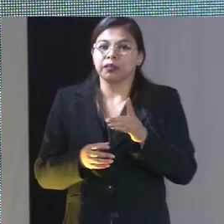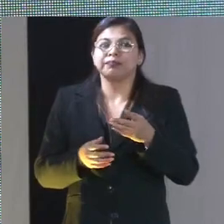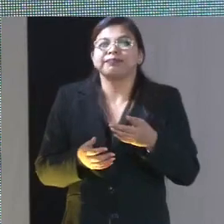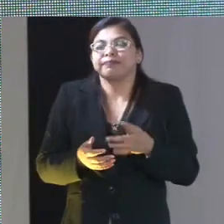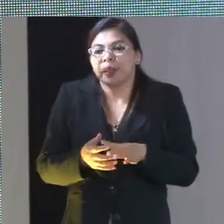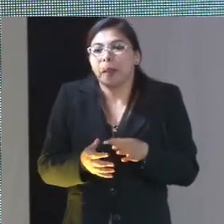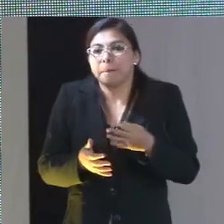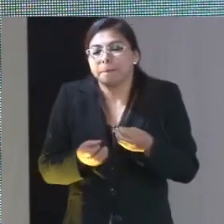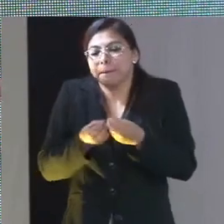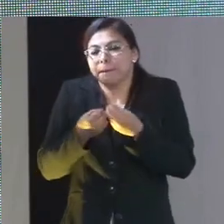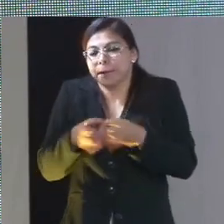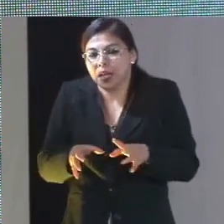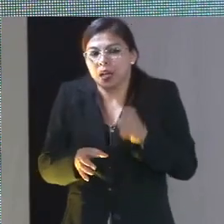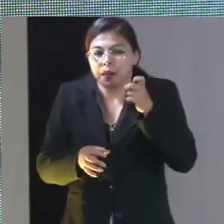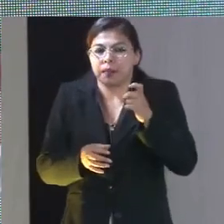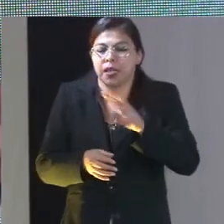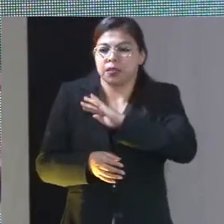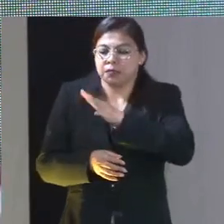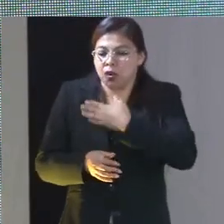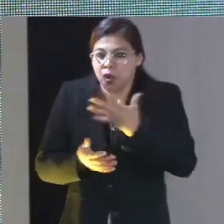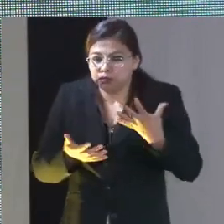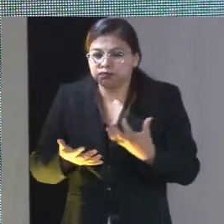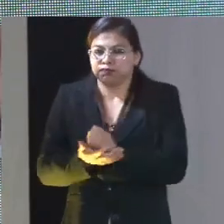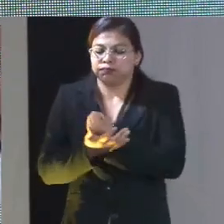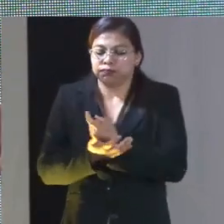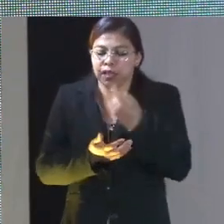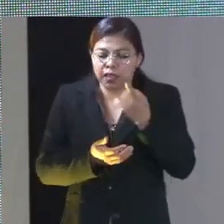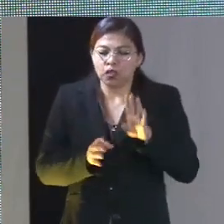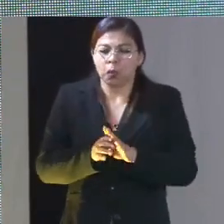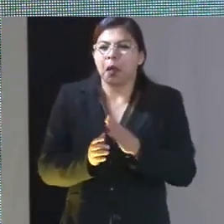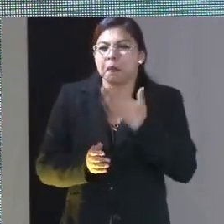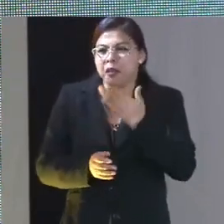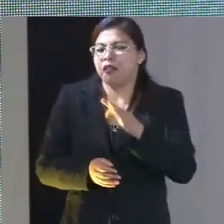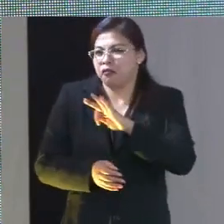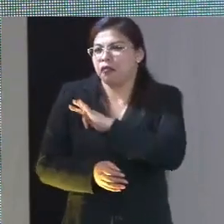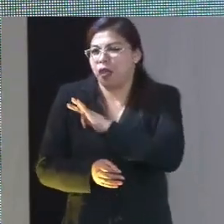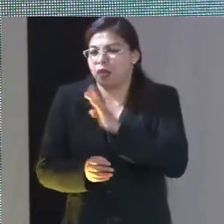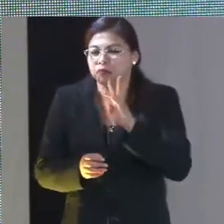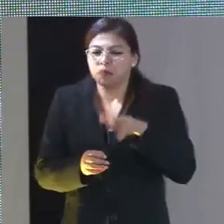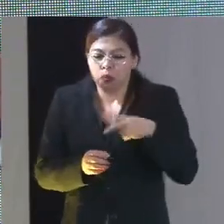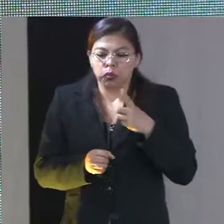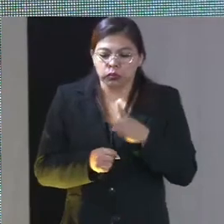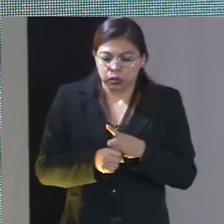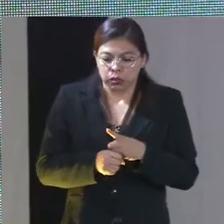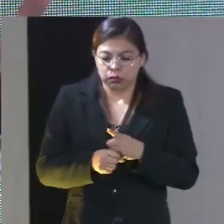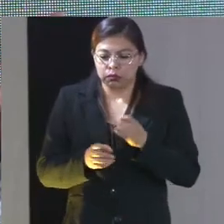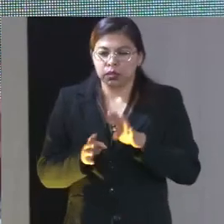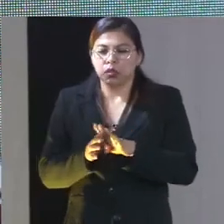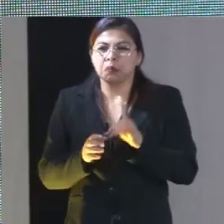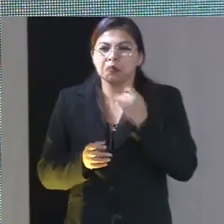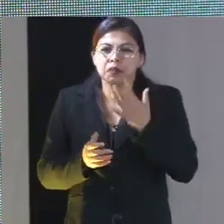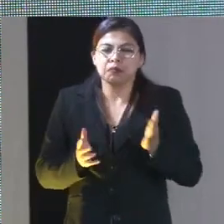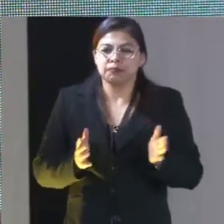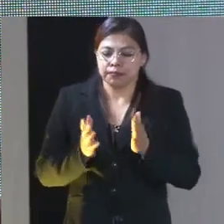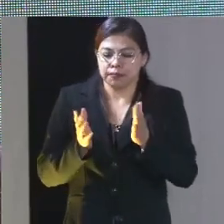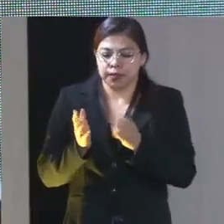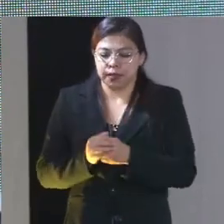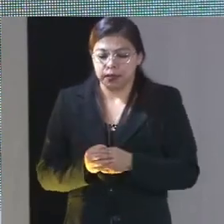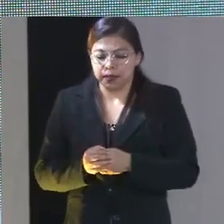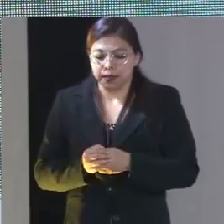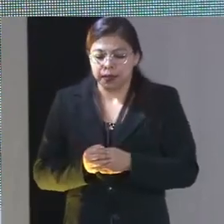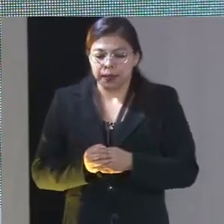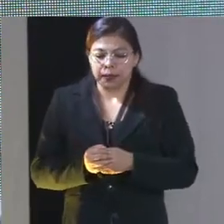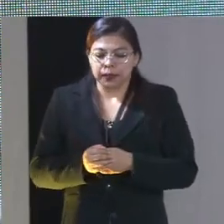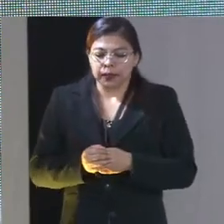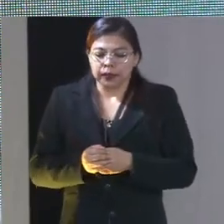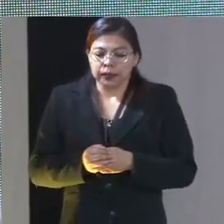los españoles, en la derrota de estos acabaron confiando en la buena fe, en la buena voluntad de Cortés, que los iba a liberar si se sumaban a sus fuerzas de